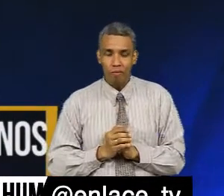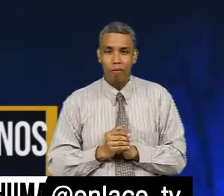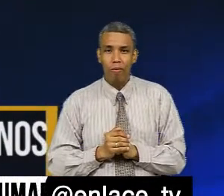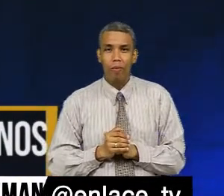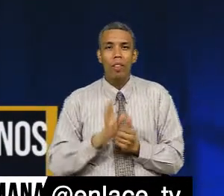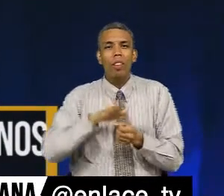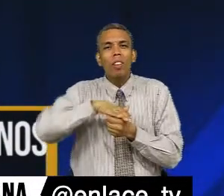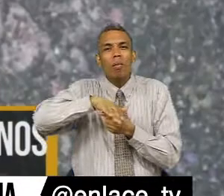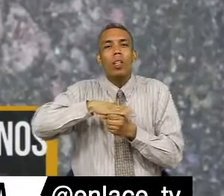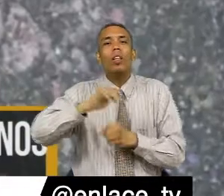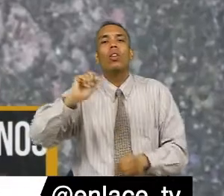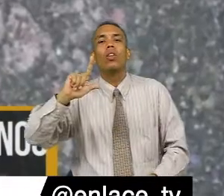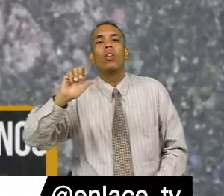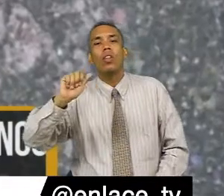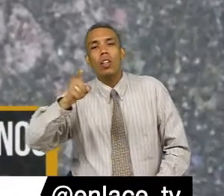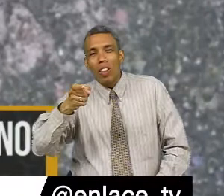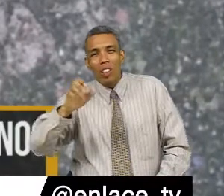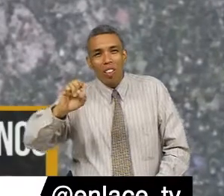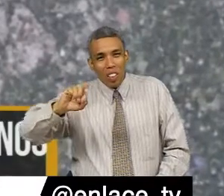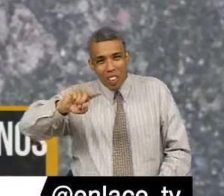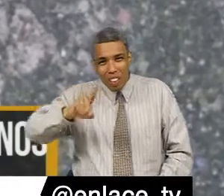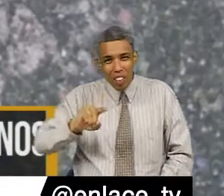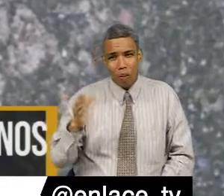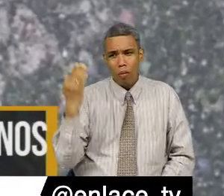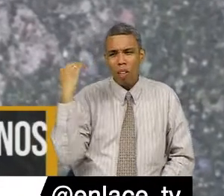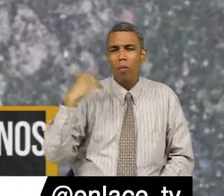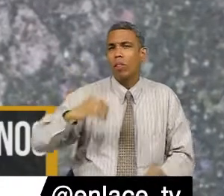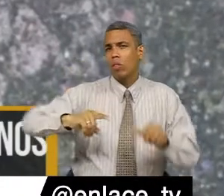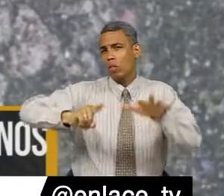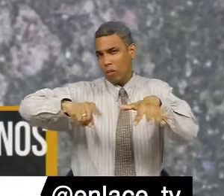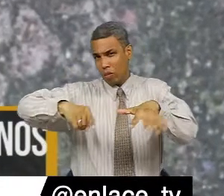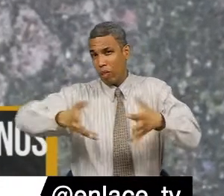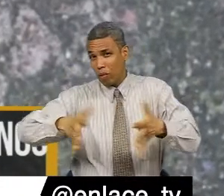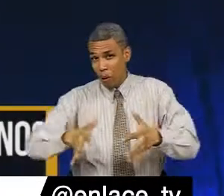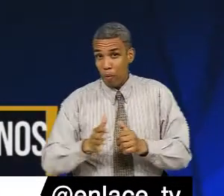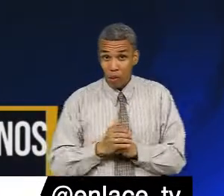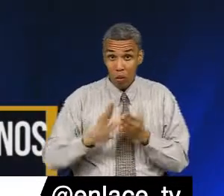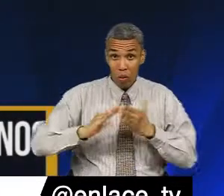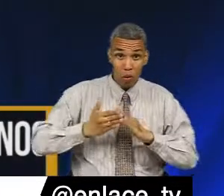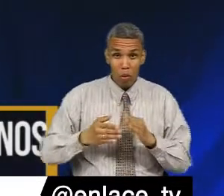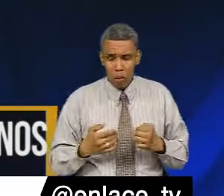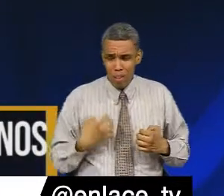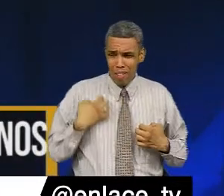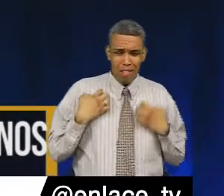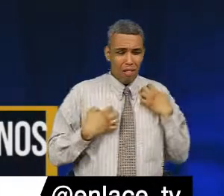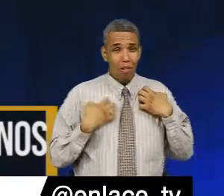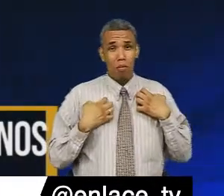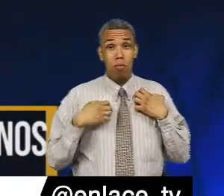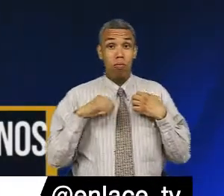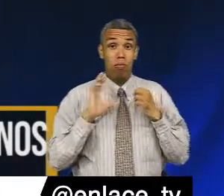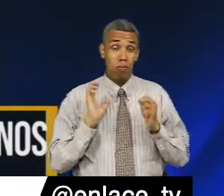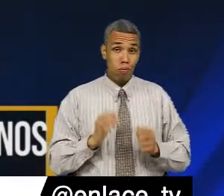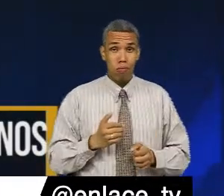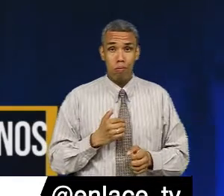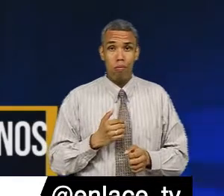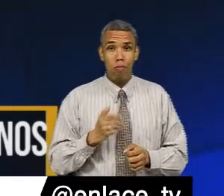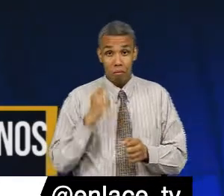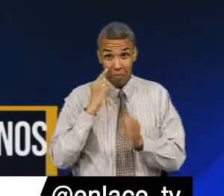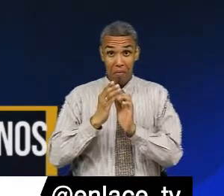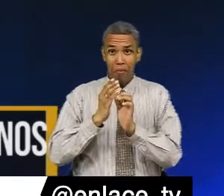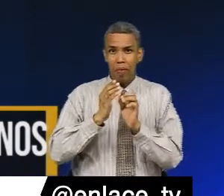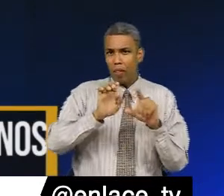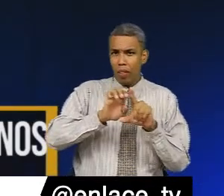del Palmar se registra desde hace 6 meses aproximadamente, lo que mantiene encendidas las alarmas. Enlace Noticias le trasladó la inquietud